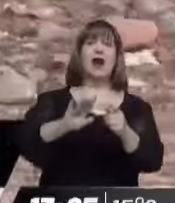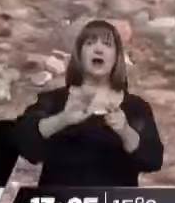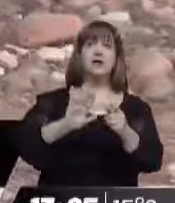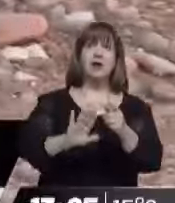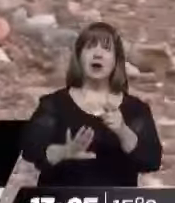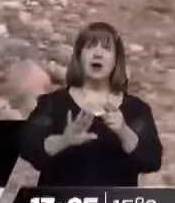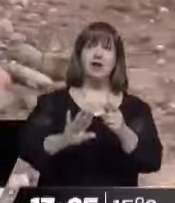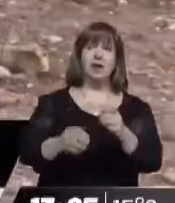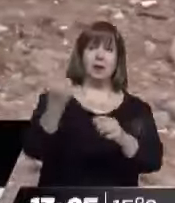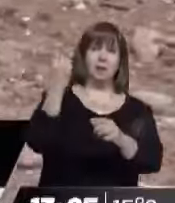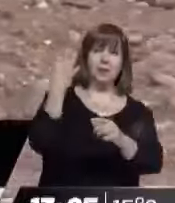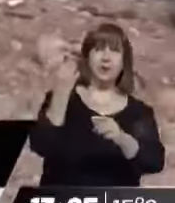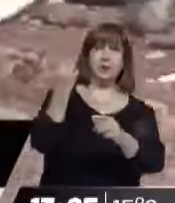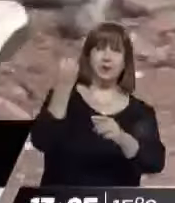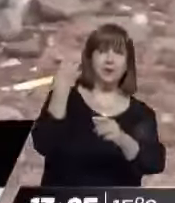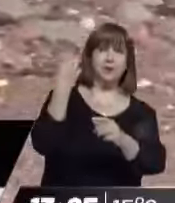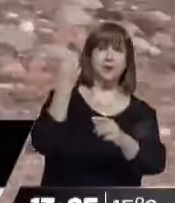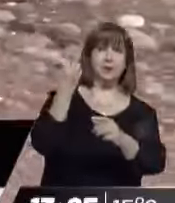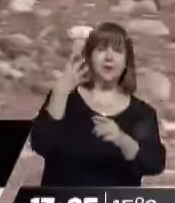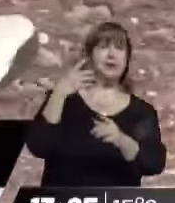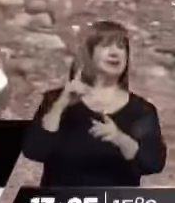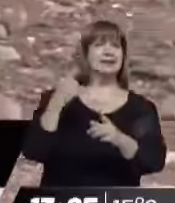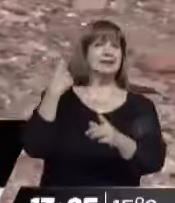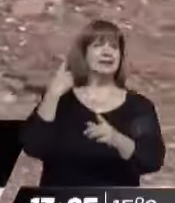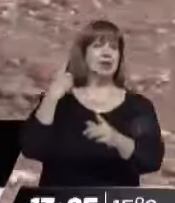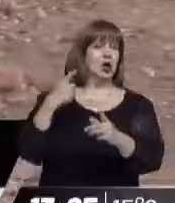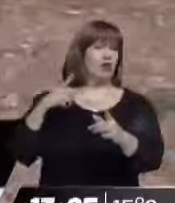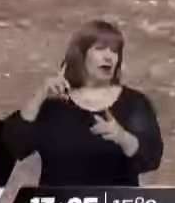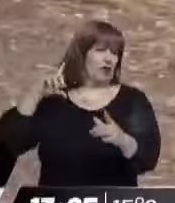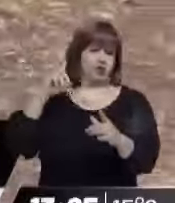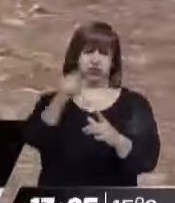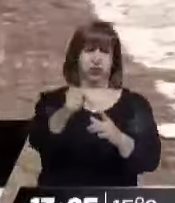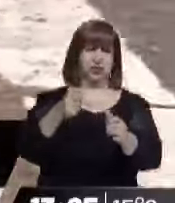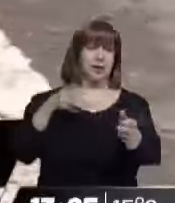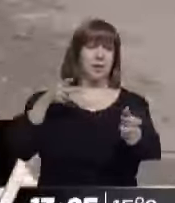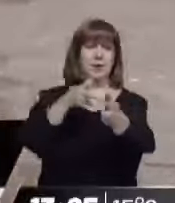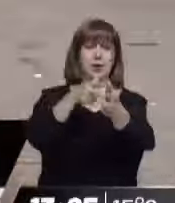venir a poder asistirle a la gente, ¿verdad? Estaba el chofer ahí, me habló y